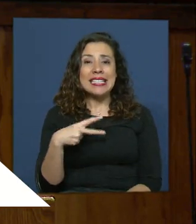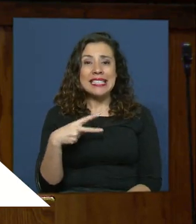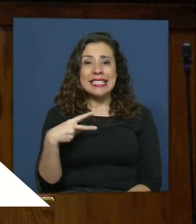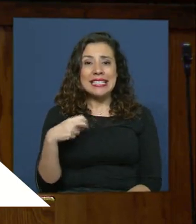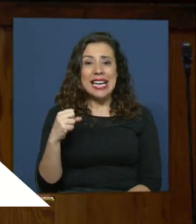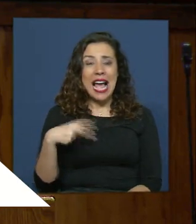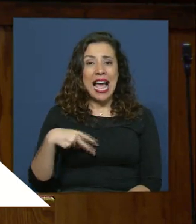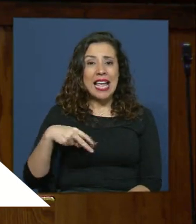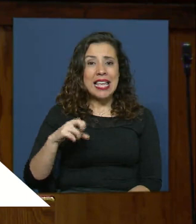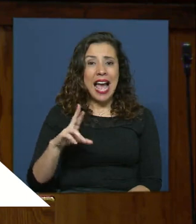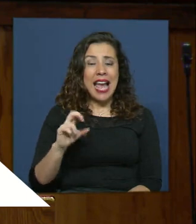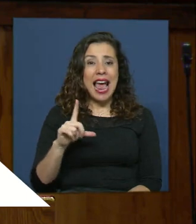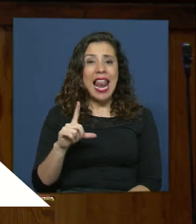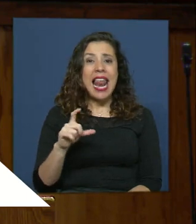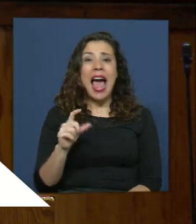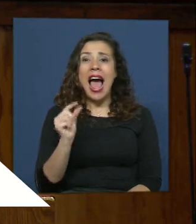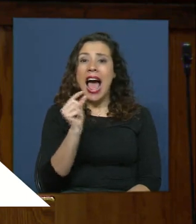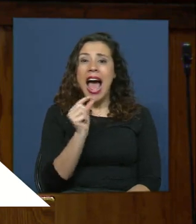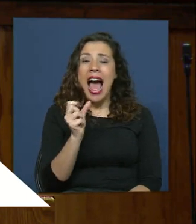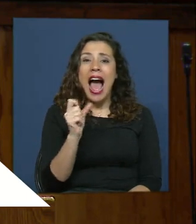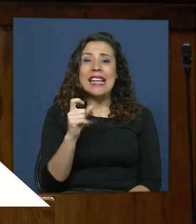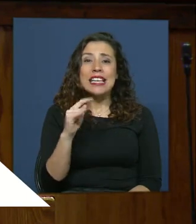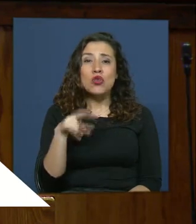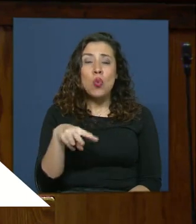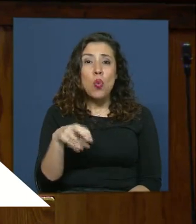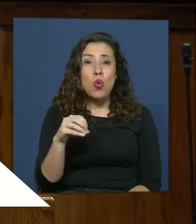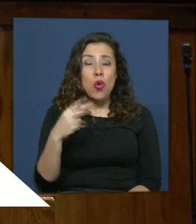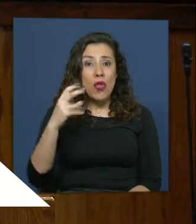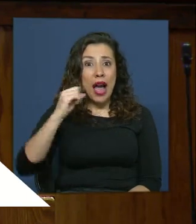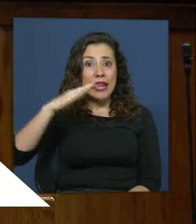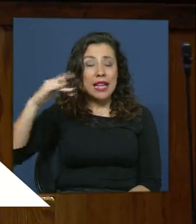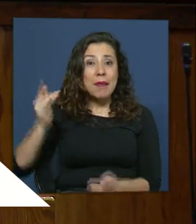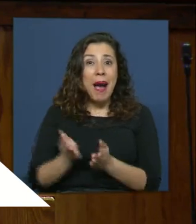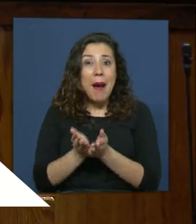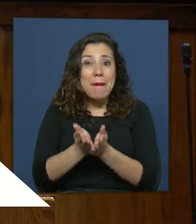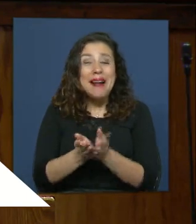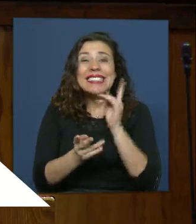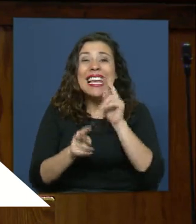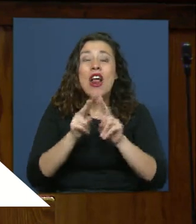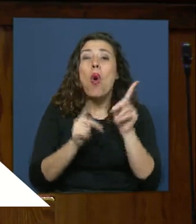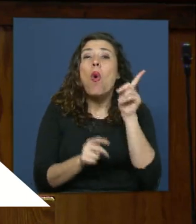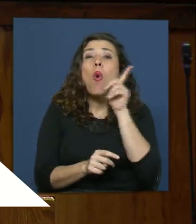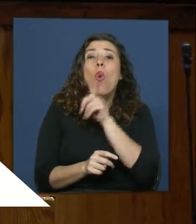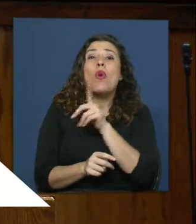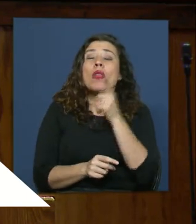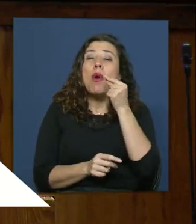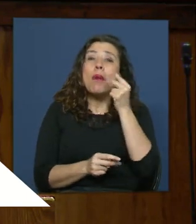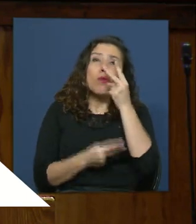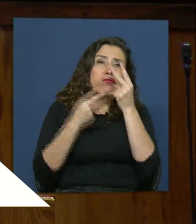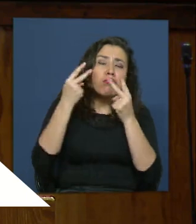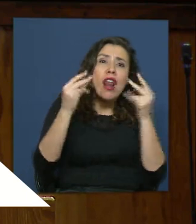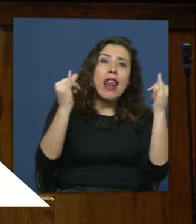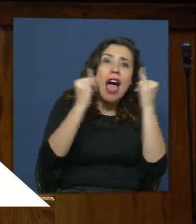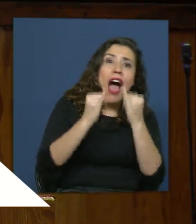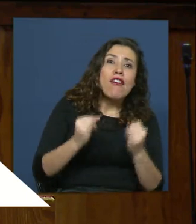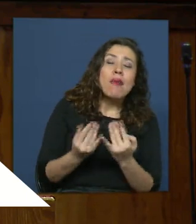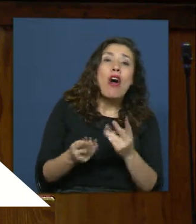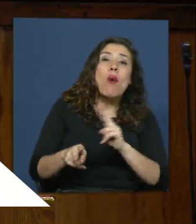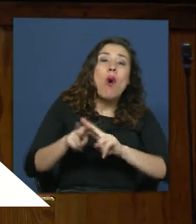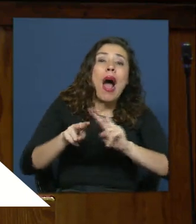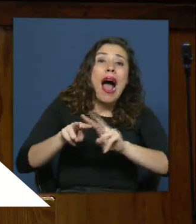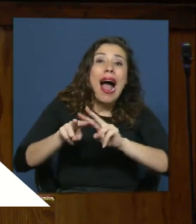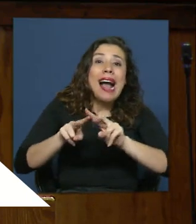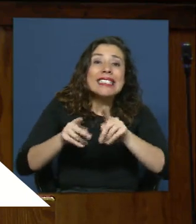de Atacama. Esta balsa fue construida por uno de los últimos hombres que conocía la técnica con la que